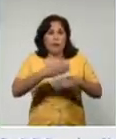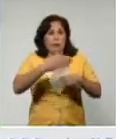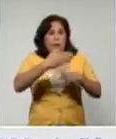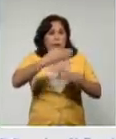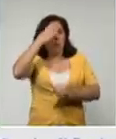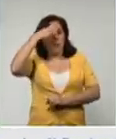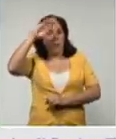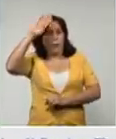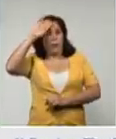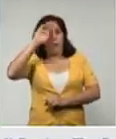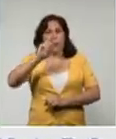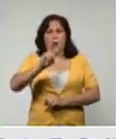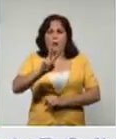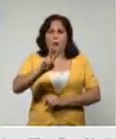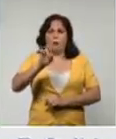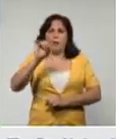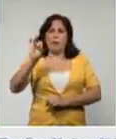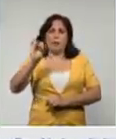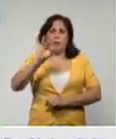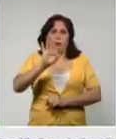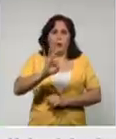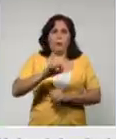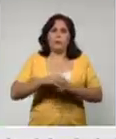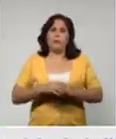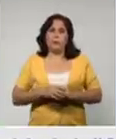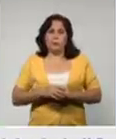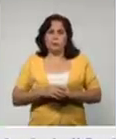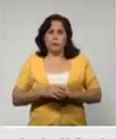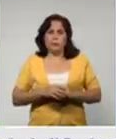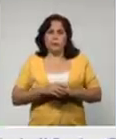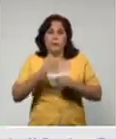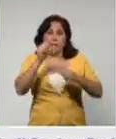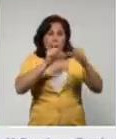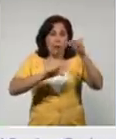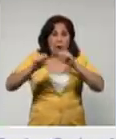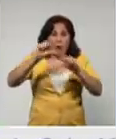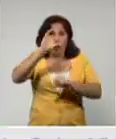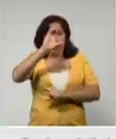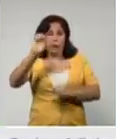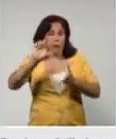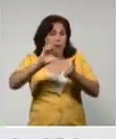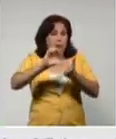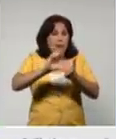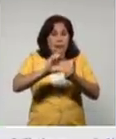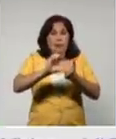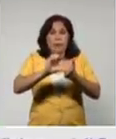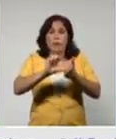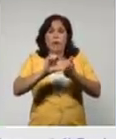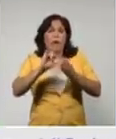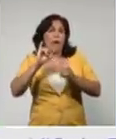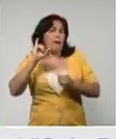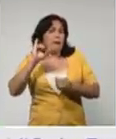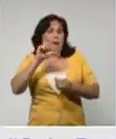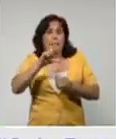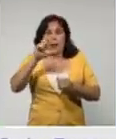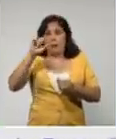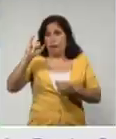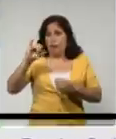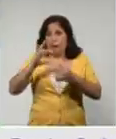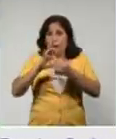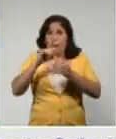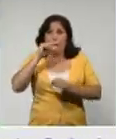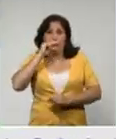Cuba, 278, los laboratorios del Centro de Ingeniería Genética y